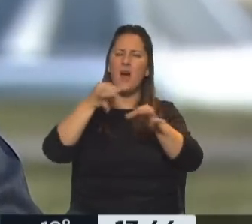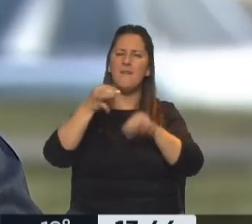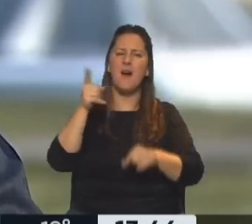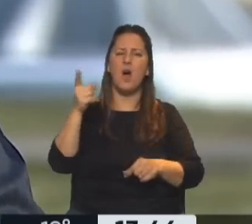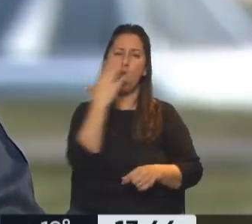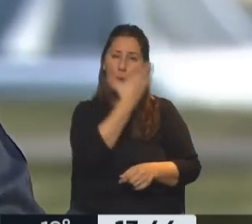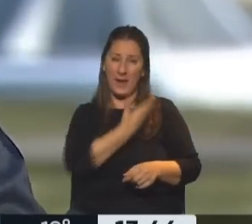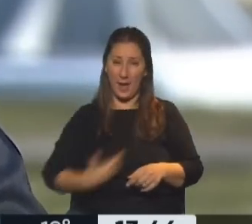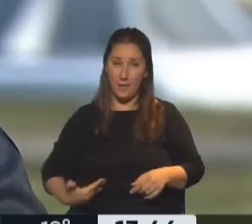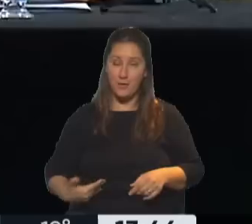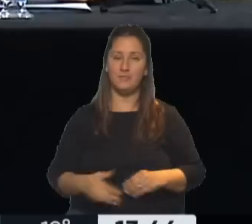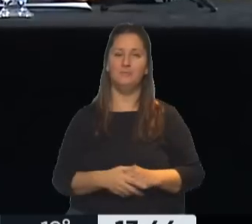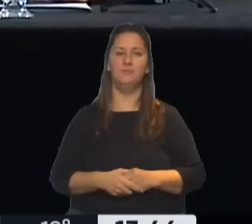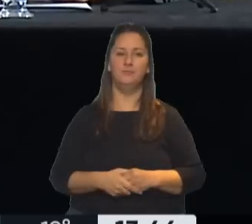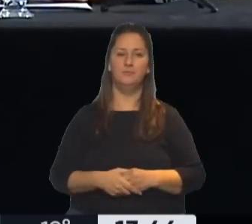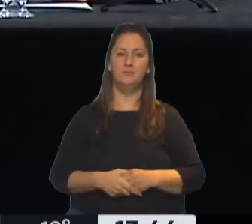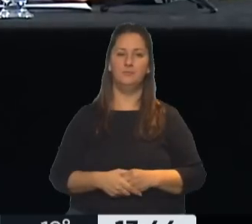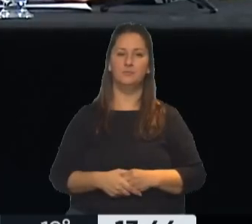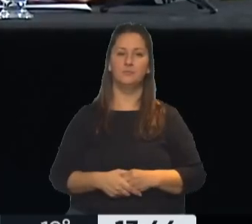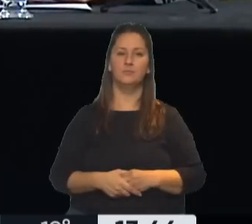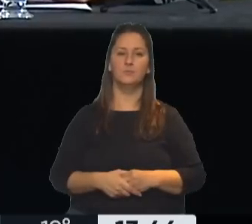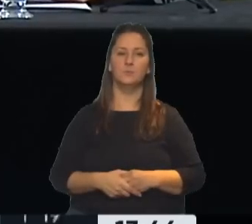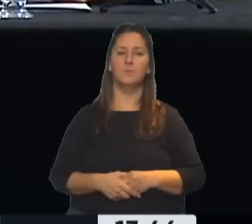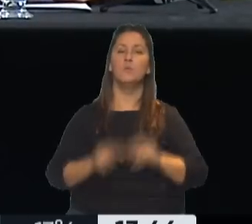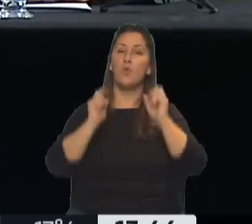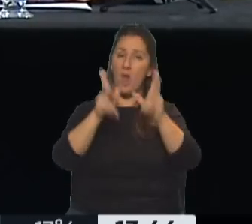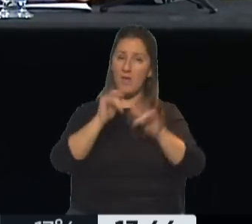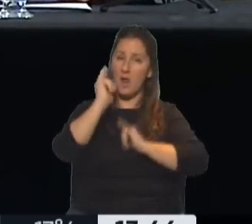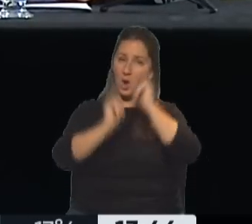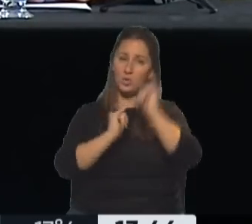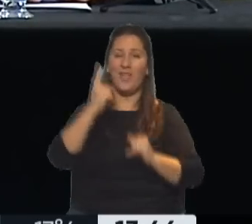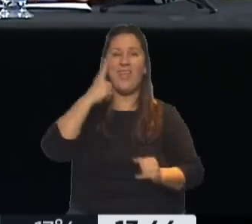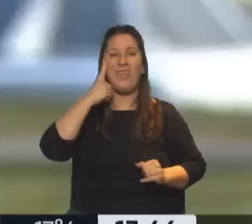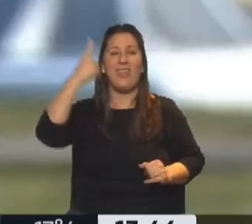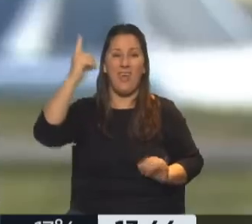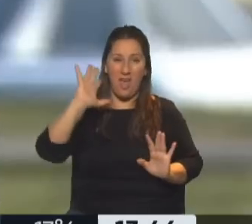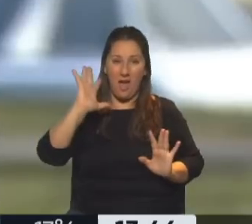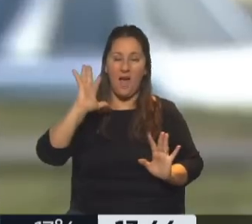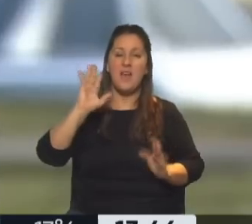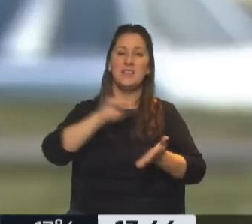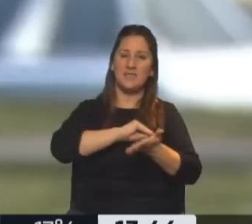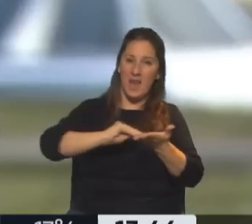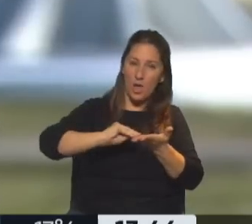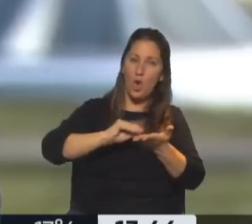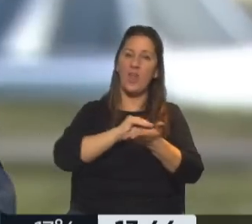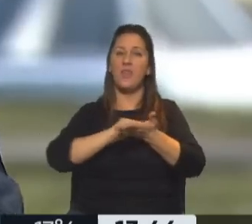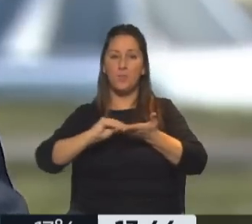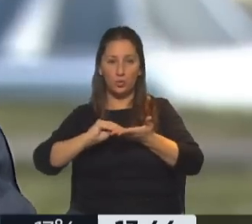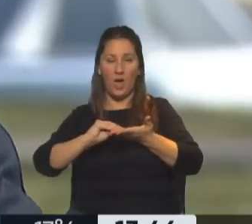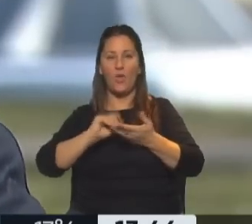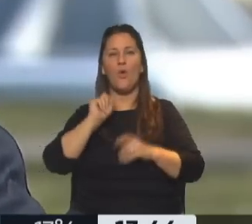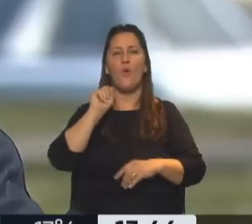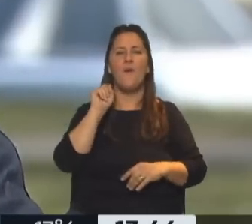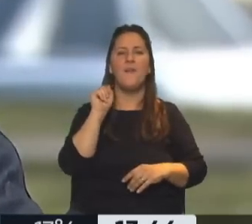con el gobernador, le dije, él me comentó una idea que tenían los senadores y diputados